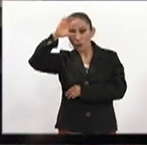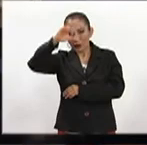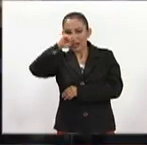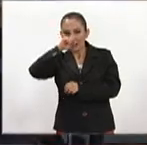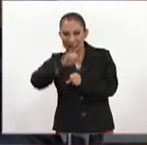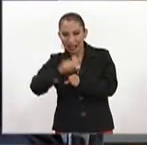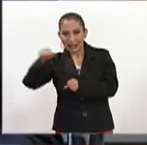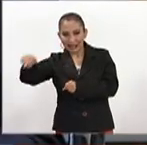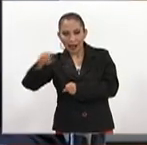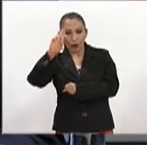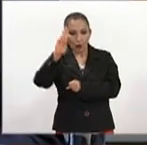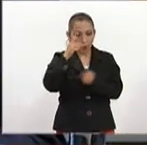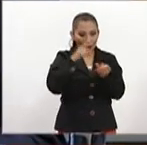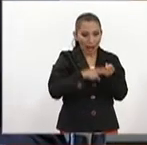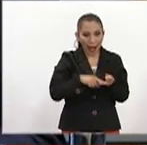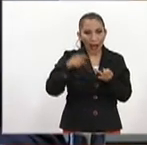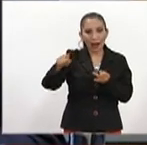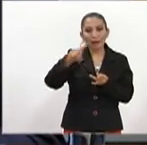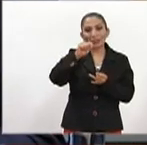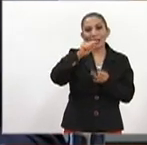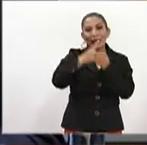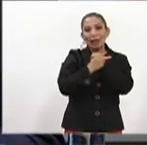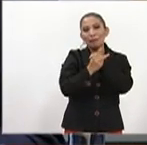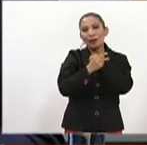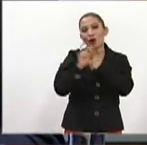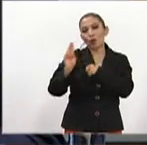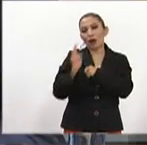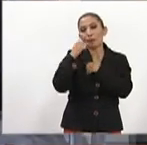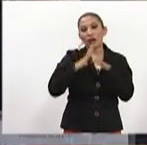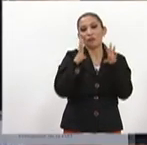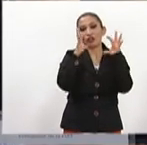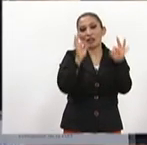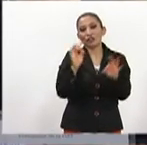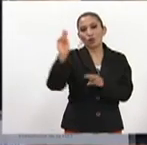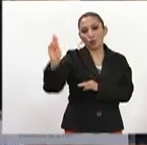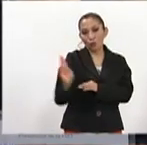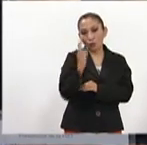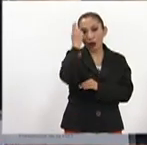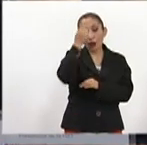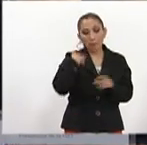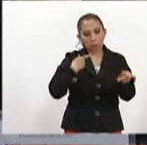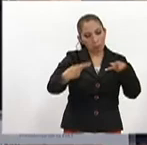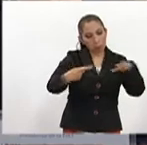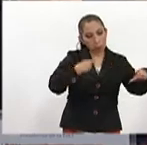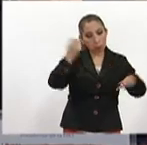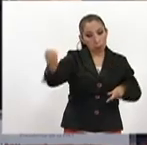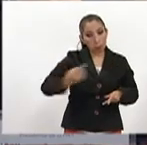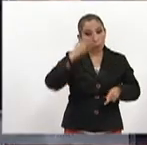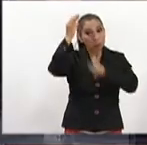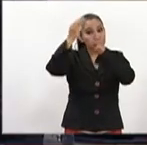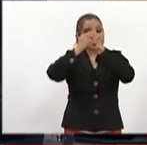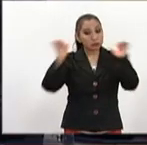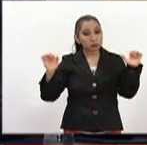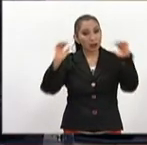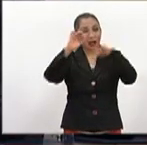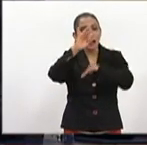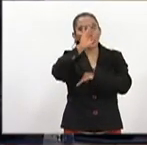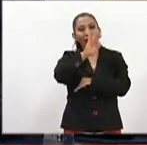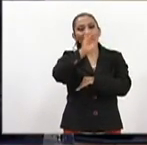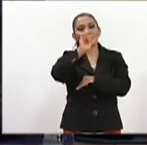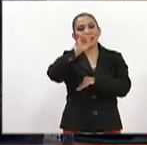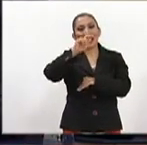Nacional, la UNAM por medio de TV UNAM y Fundación UNAM organizarán la Conferencia Mundial Fiat